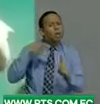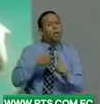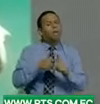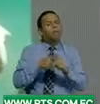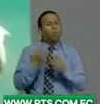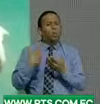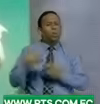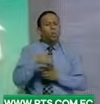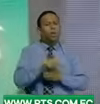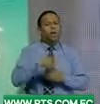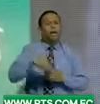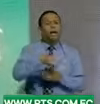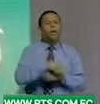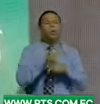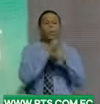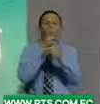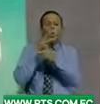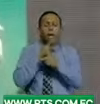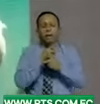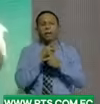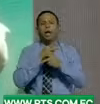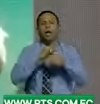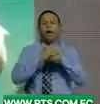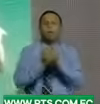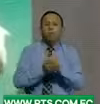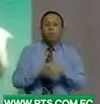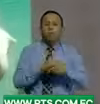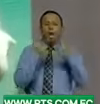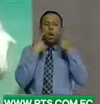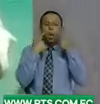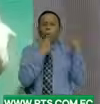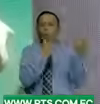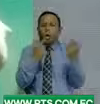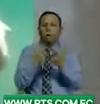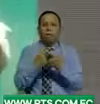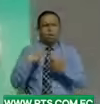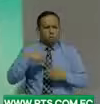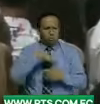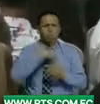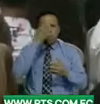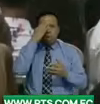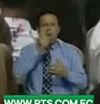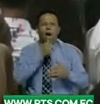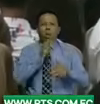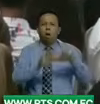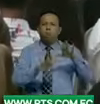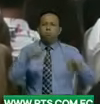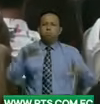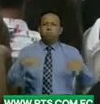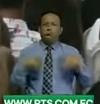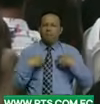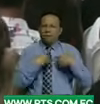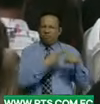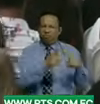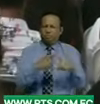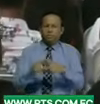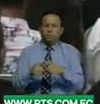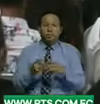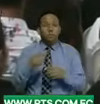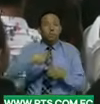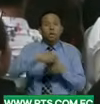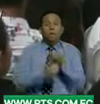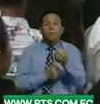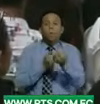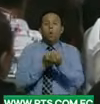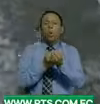comprender, conservar y aprovechar de manera sostenible nuestros recursos marinos. Este proyecto beneficia a